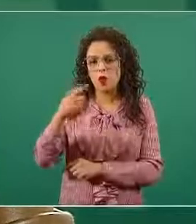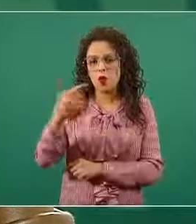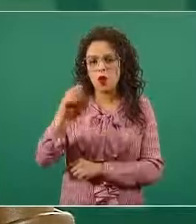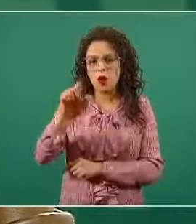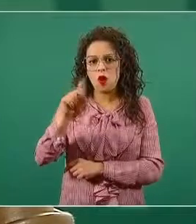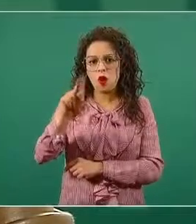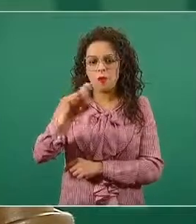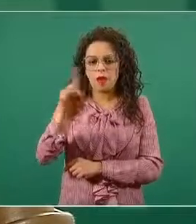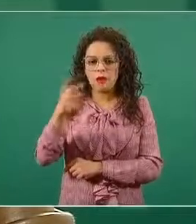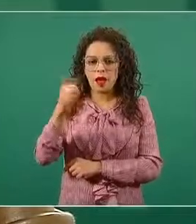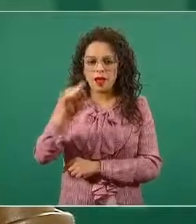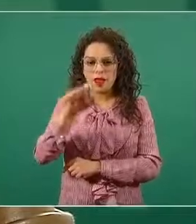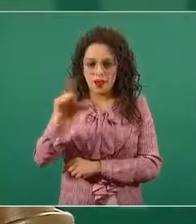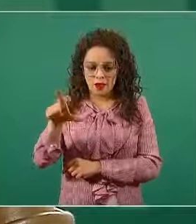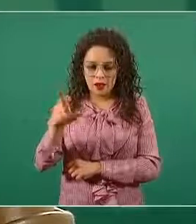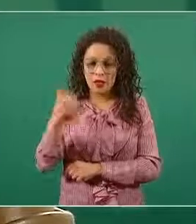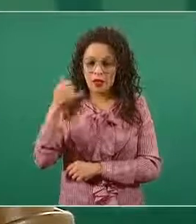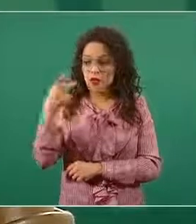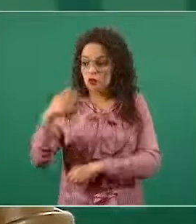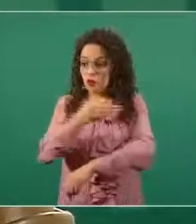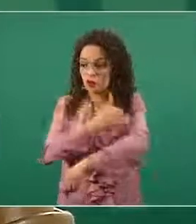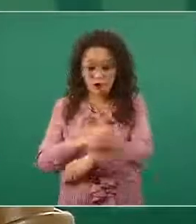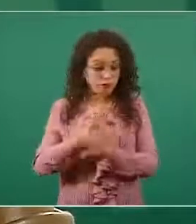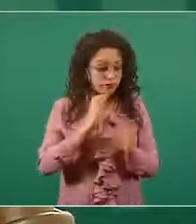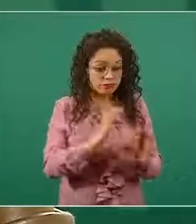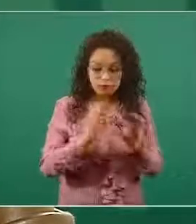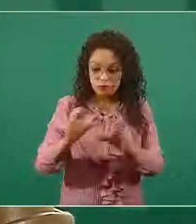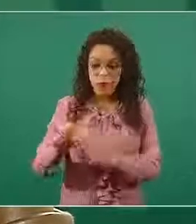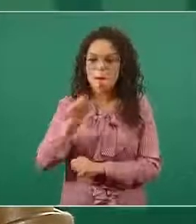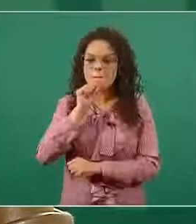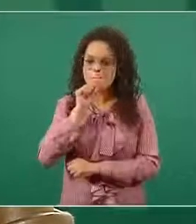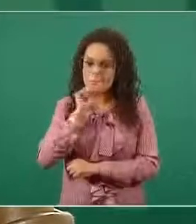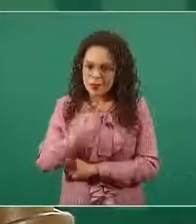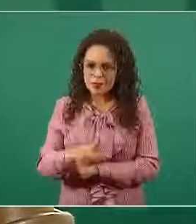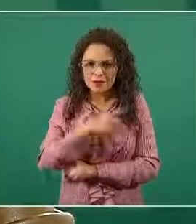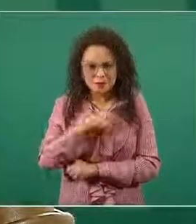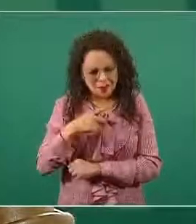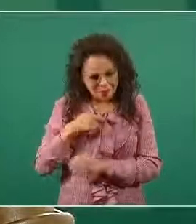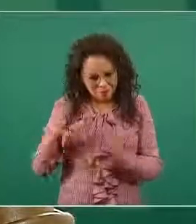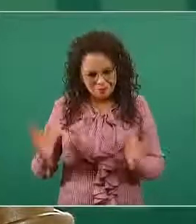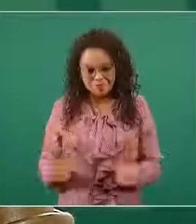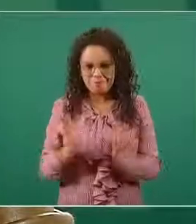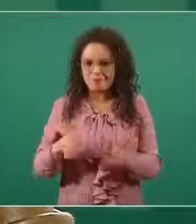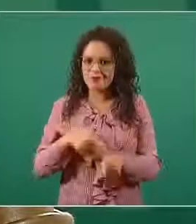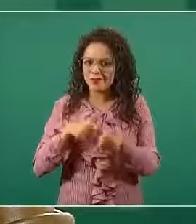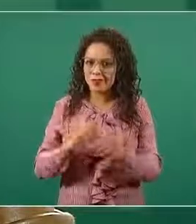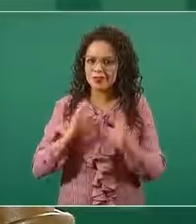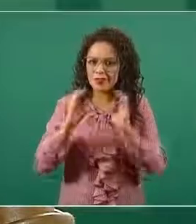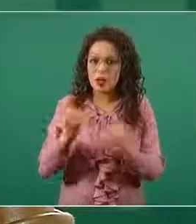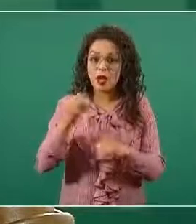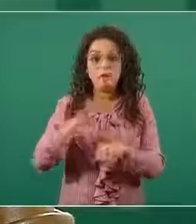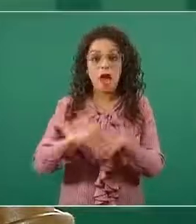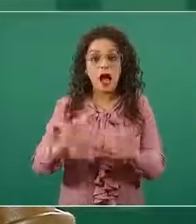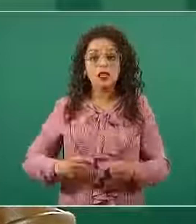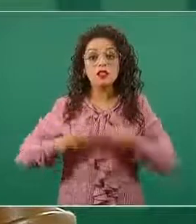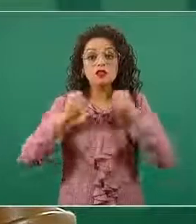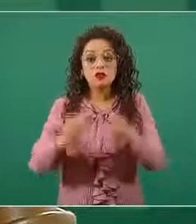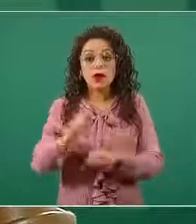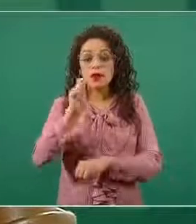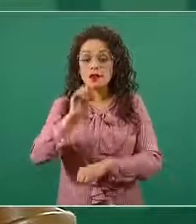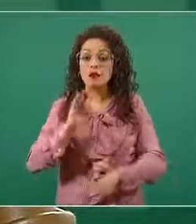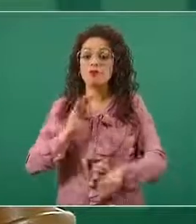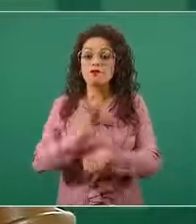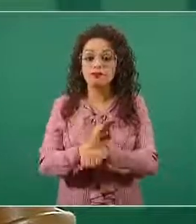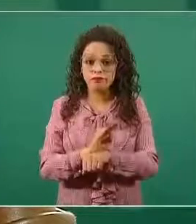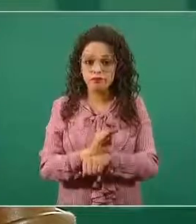las familias que los cuidan, ánimo, y sobre todo focalicemos las medidas de prevención y de protección